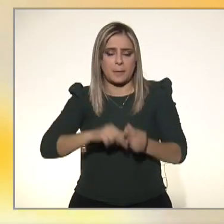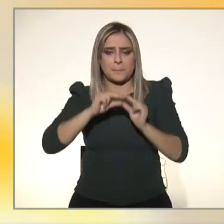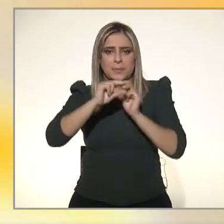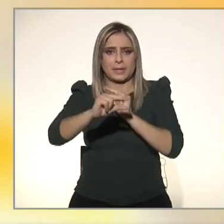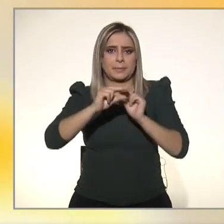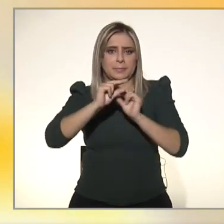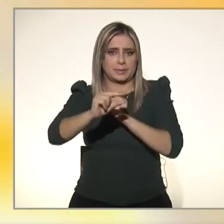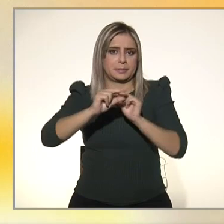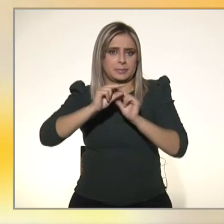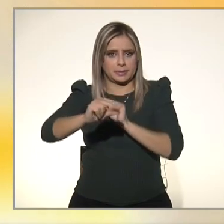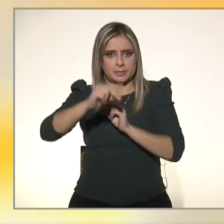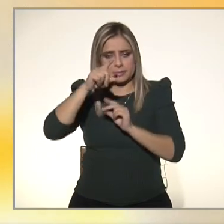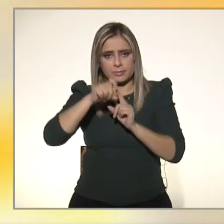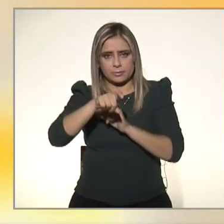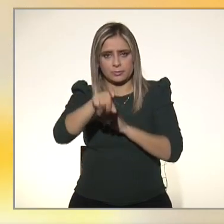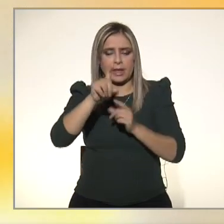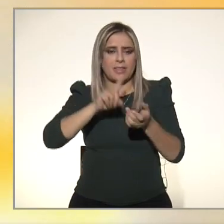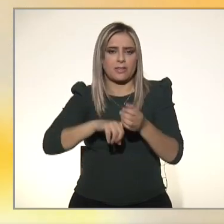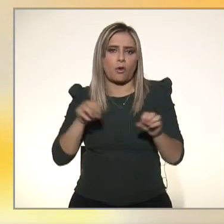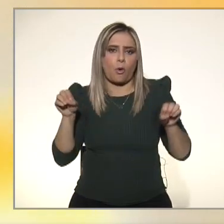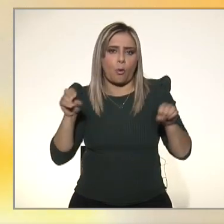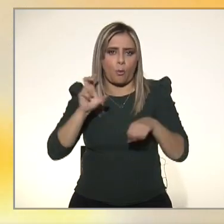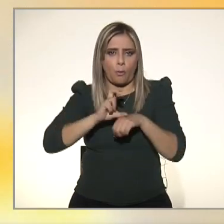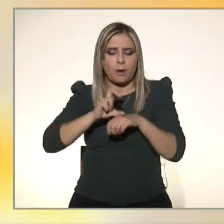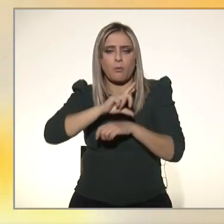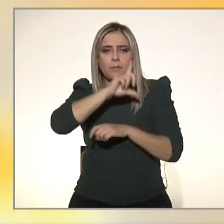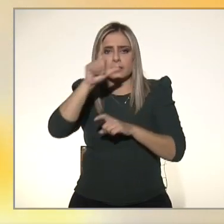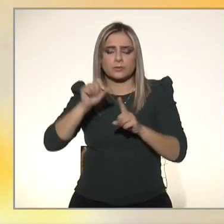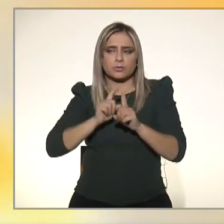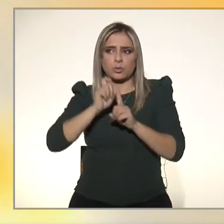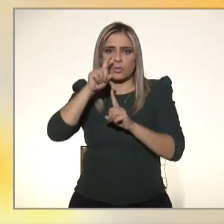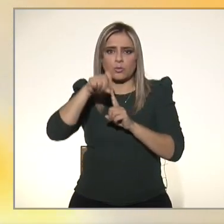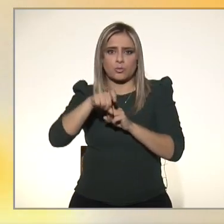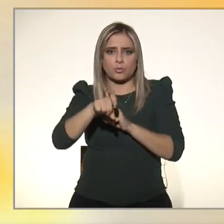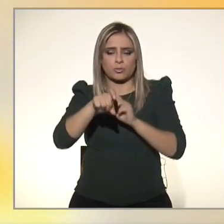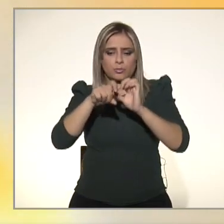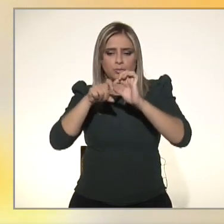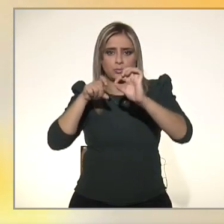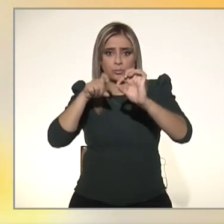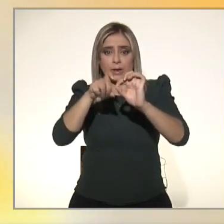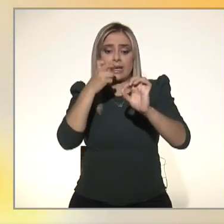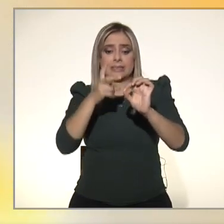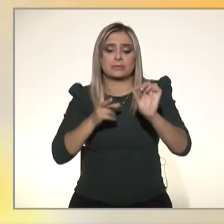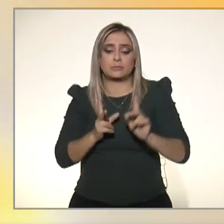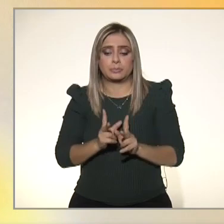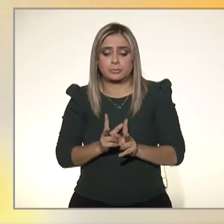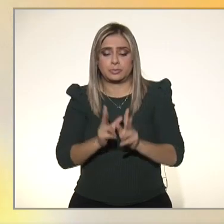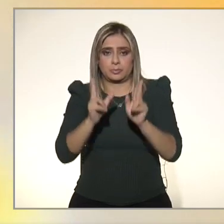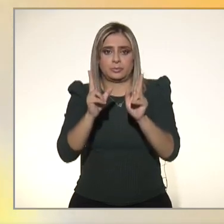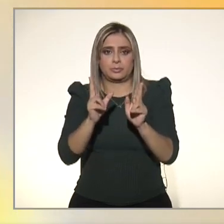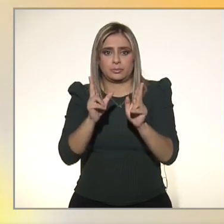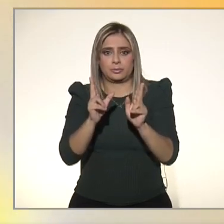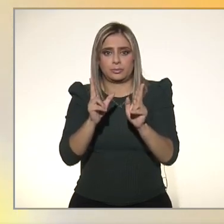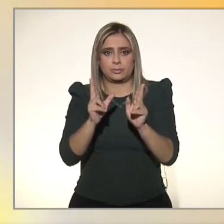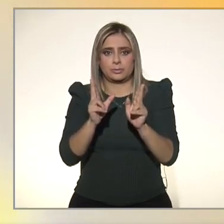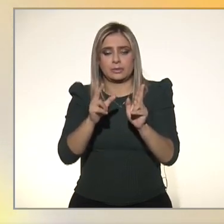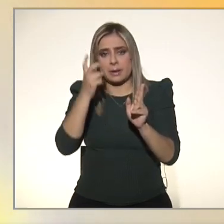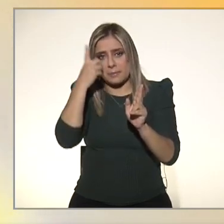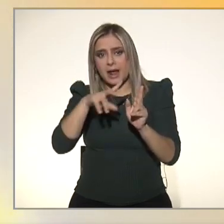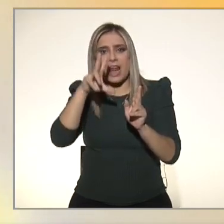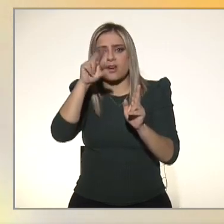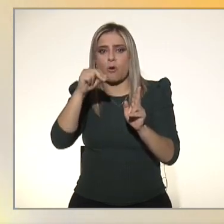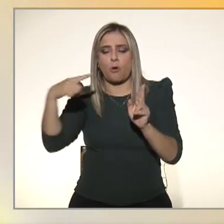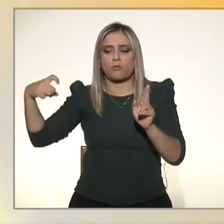producen en los testículos, al exterior, y lo que se hace es cortar esos vasitos, y eso impide el paso